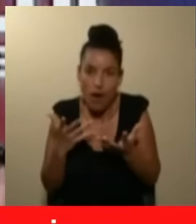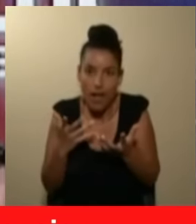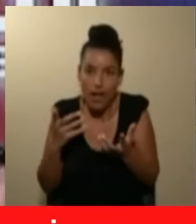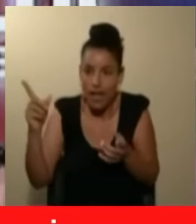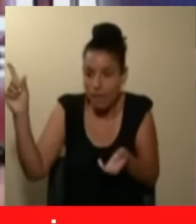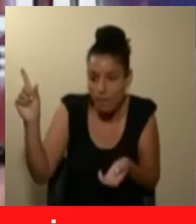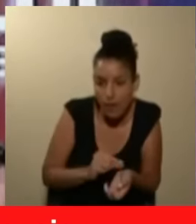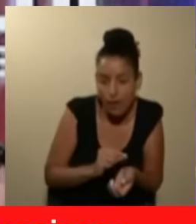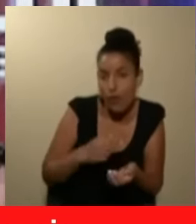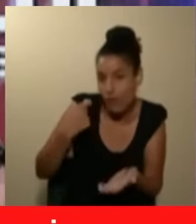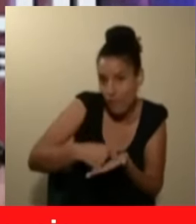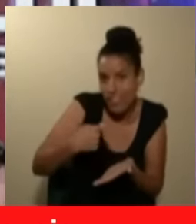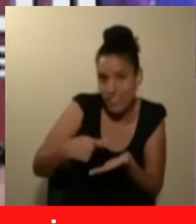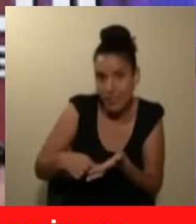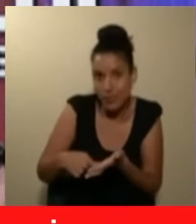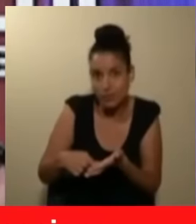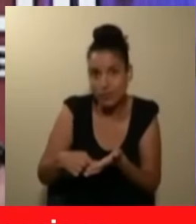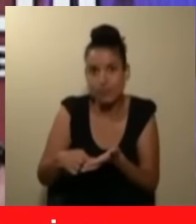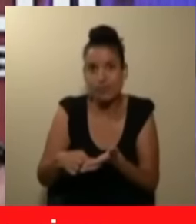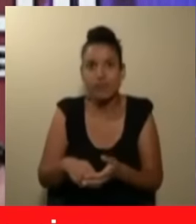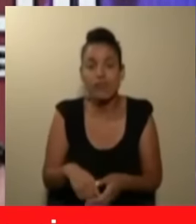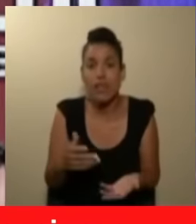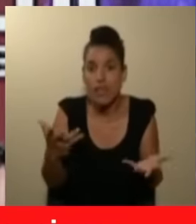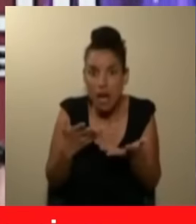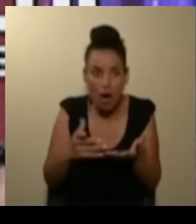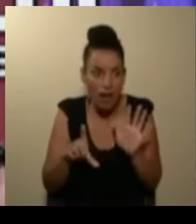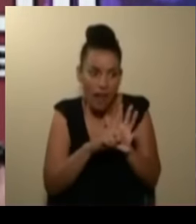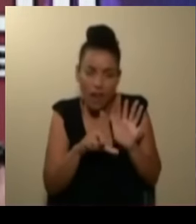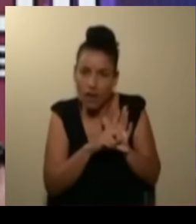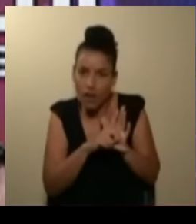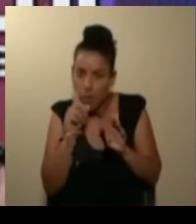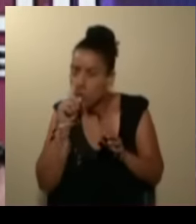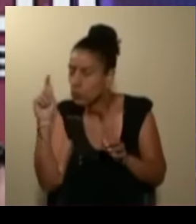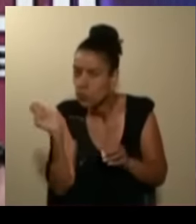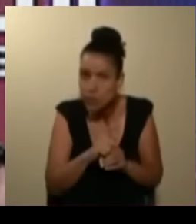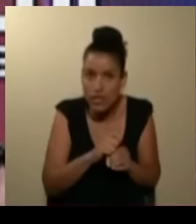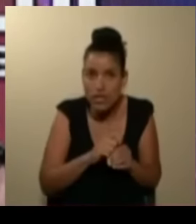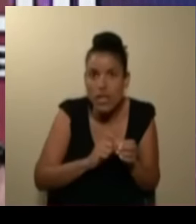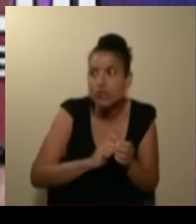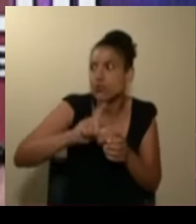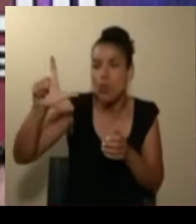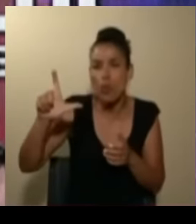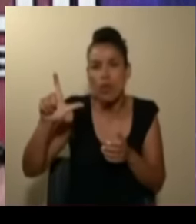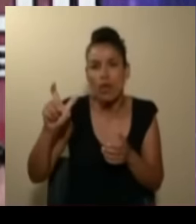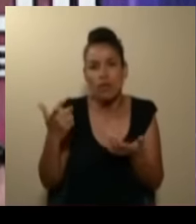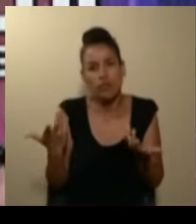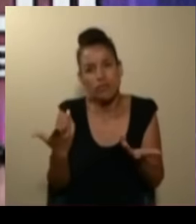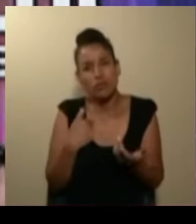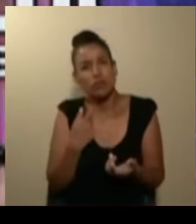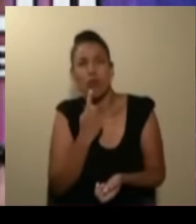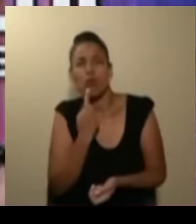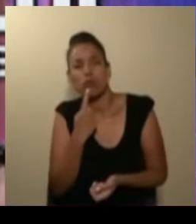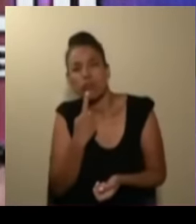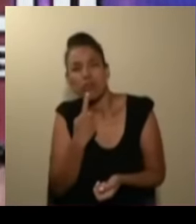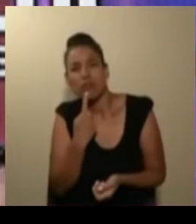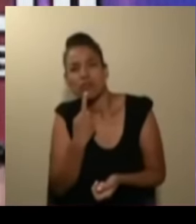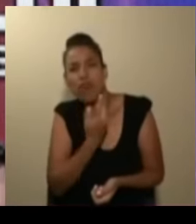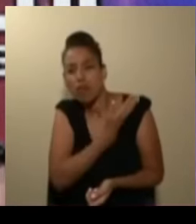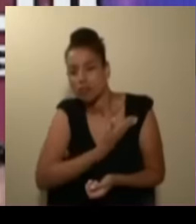LUC sube de 6.000 a 120 mil. Y nos volvemos a preguntar, ¿para quién es esto? ¿Para quién se legisla?